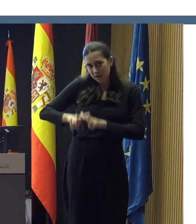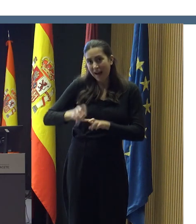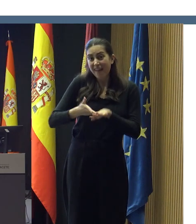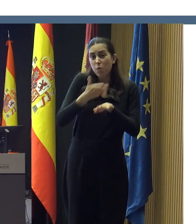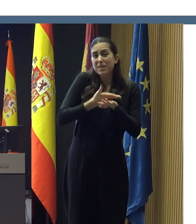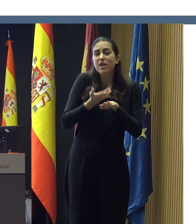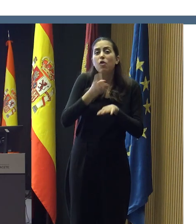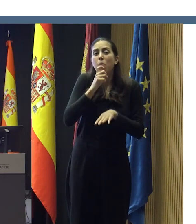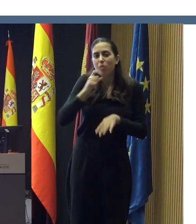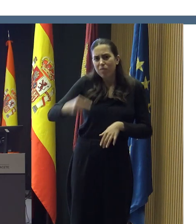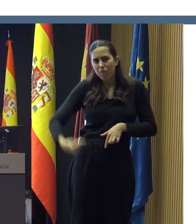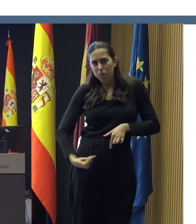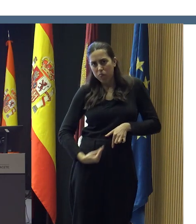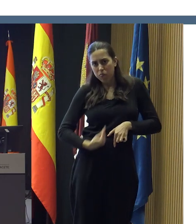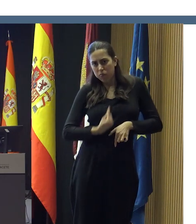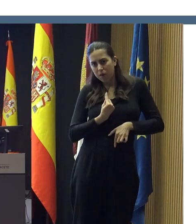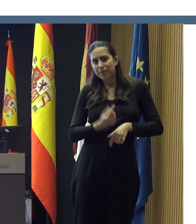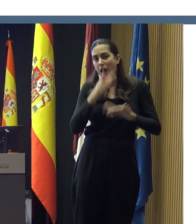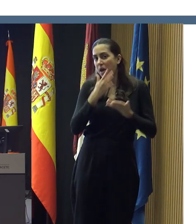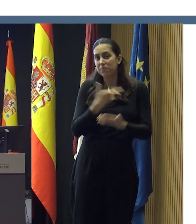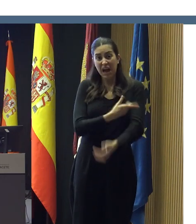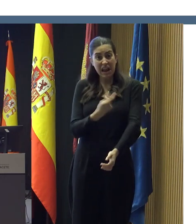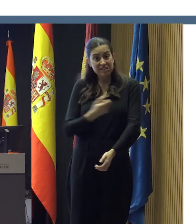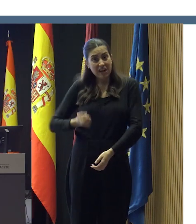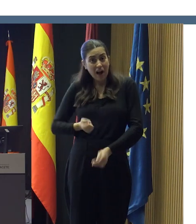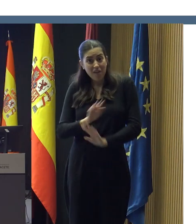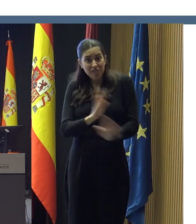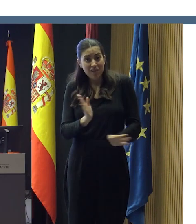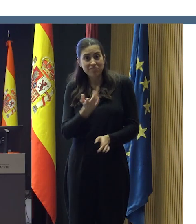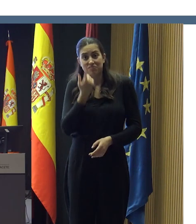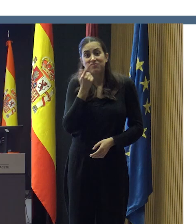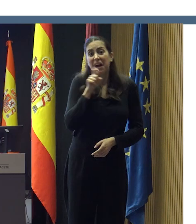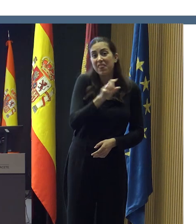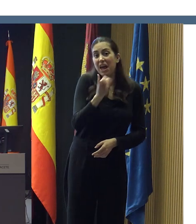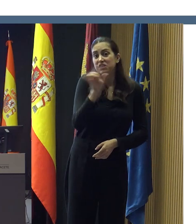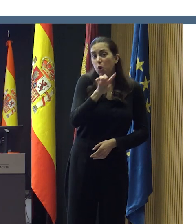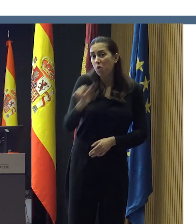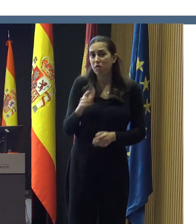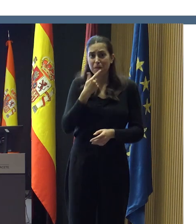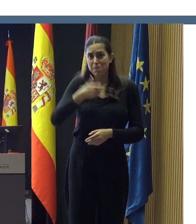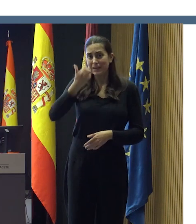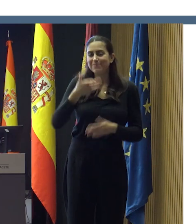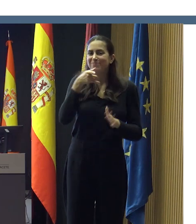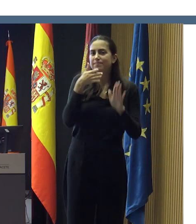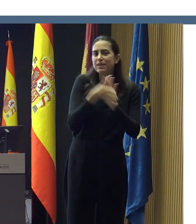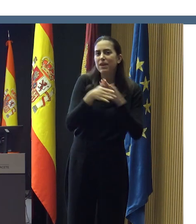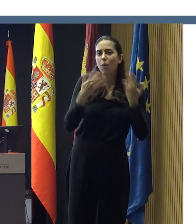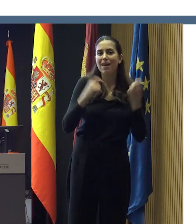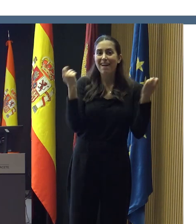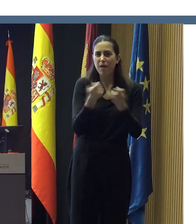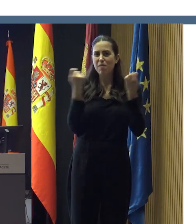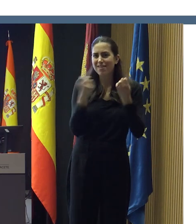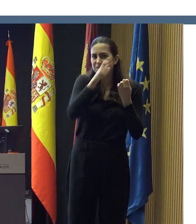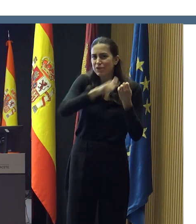invasiva. Y ahora, sin embargo, con un simple análisis de heces te puede decir si tienes un cáncer o no. ¿Esto qué significa? Que todas las campañas que tenemos